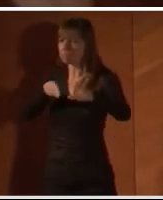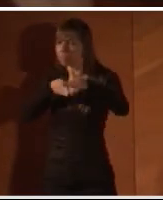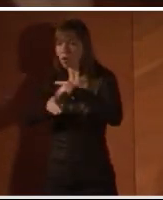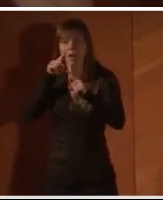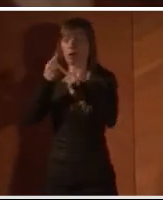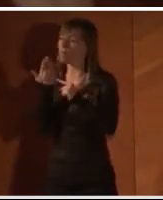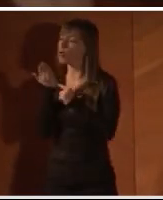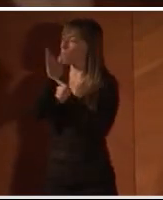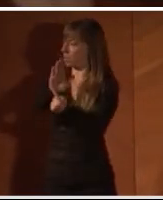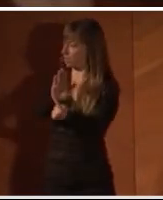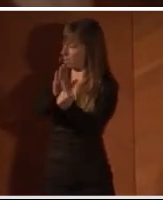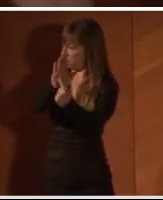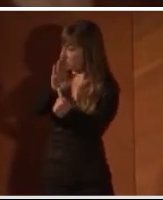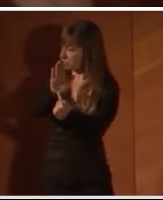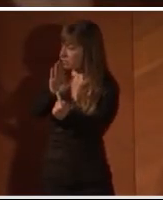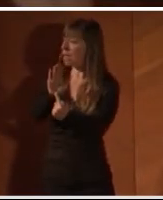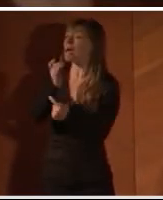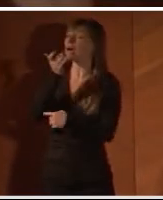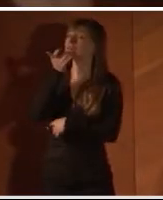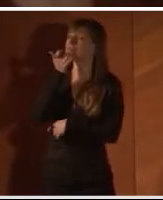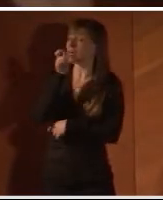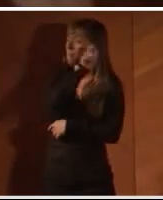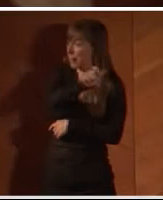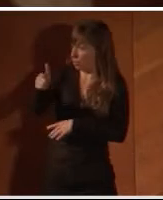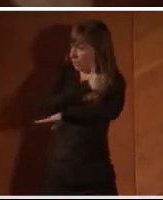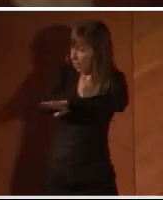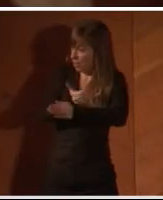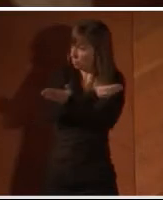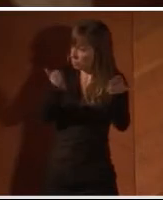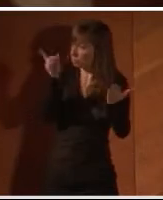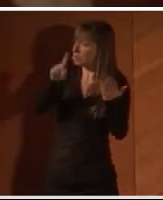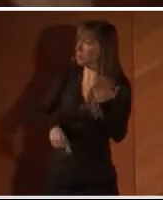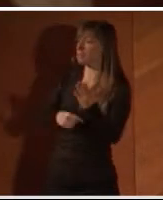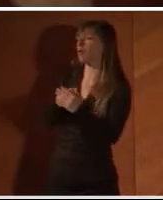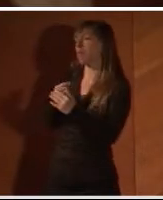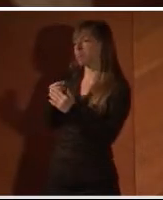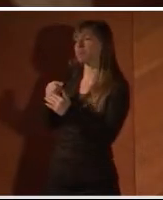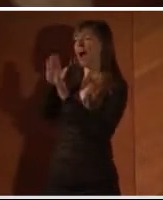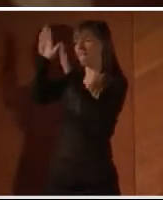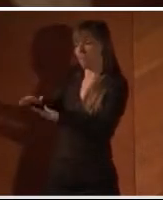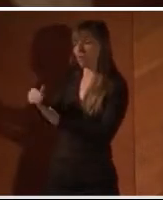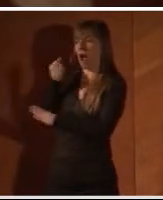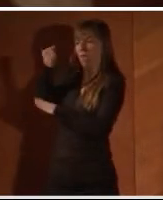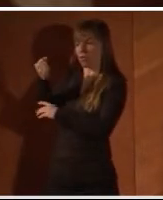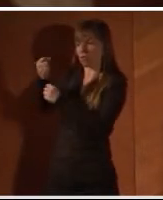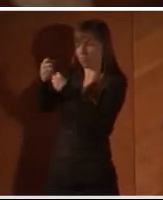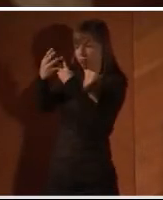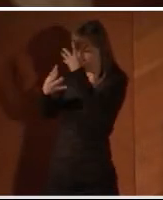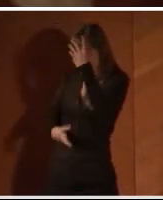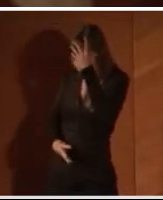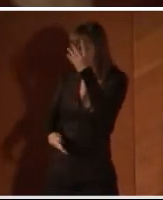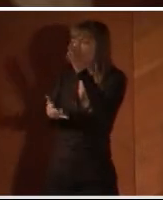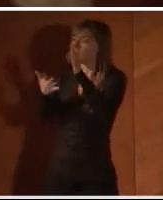estas propuestas, si consiguen los apoyos suficientes, pasan a una fase de votación y si ganan esta fase de votación, la institución se